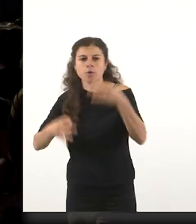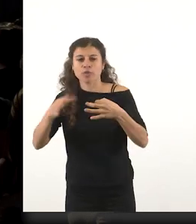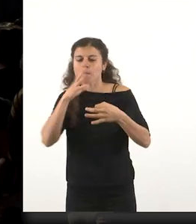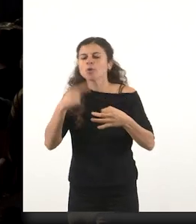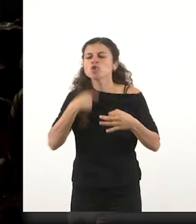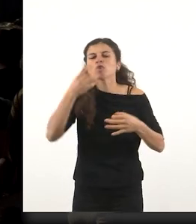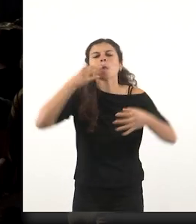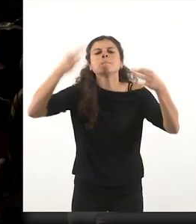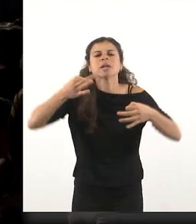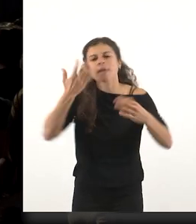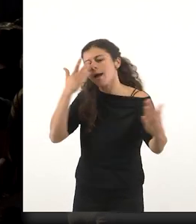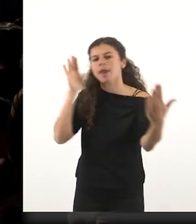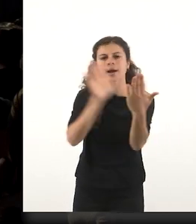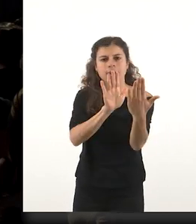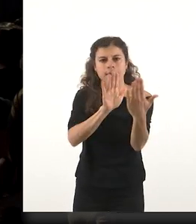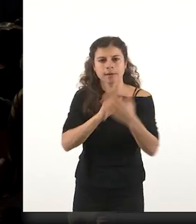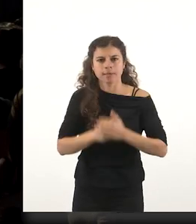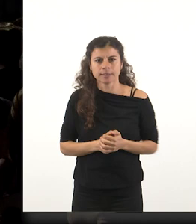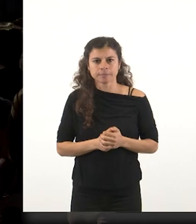cuando me escuché a lo lejos, ¿sabéis cómo me veía mi voz?